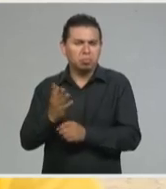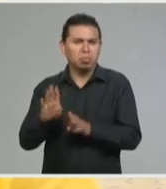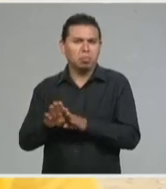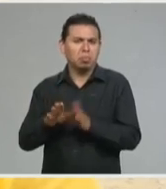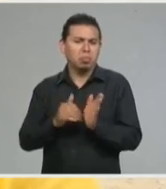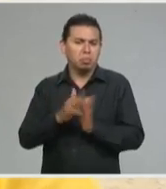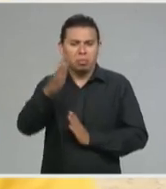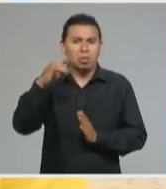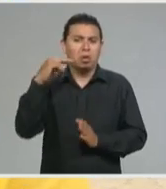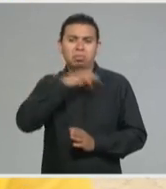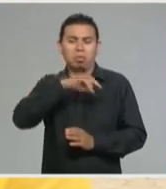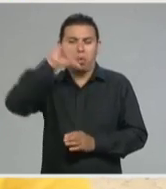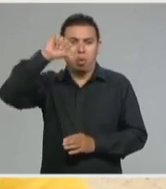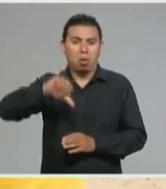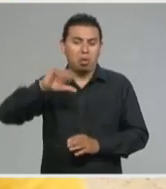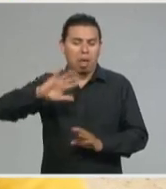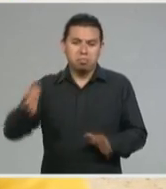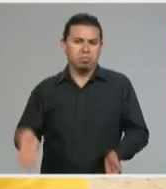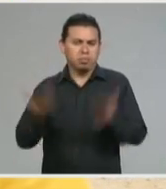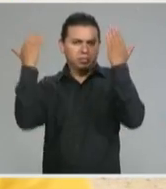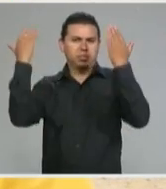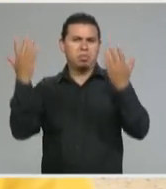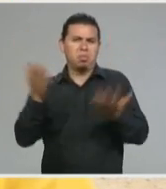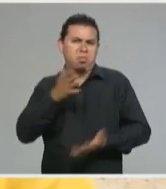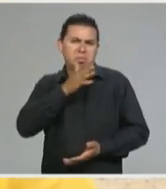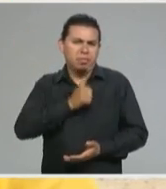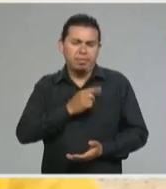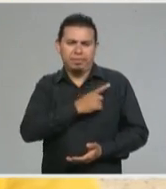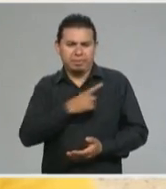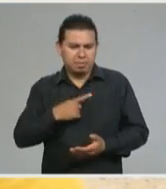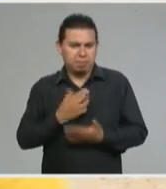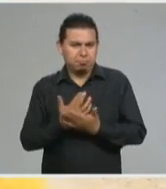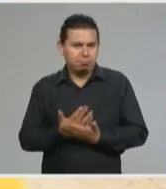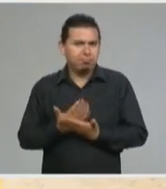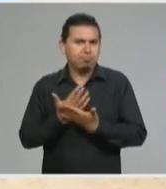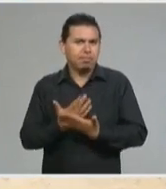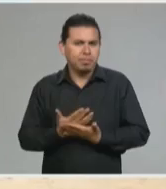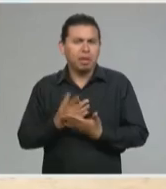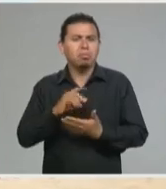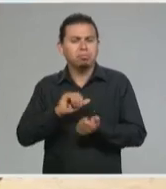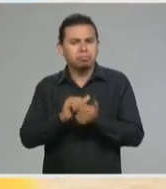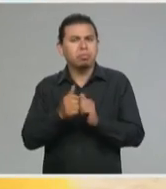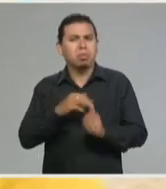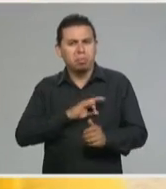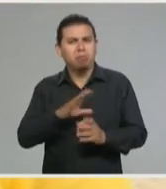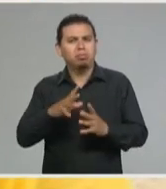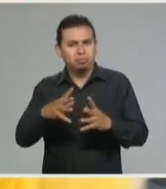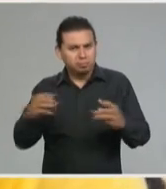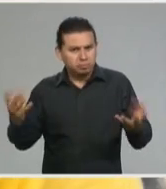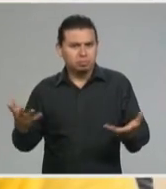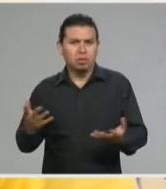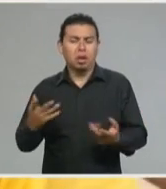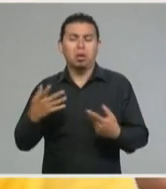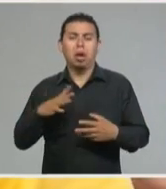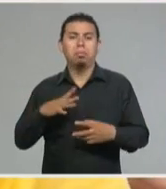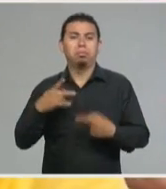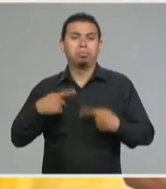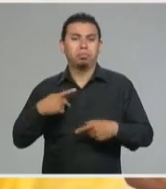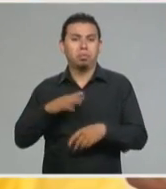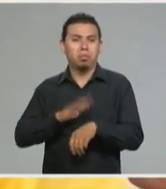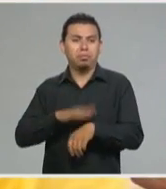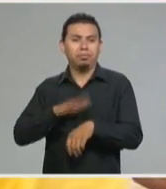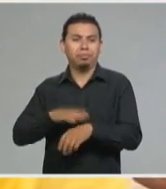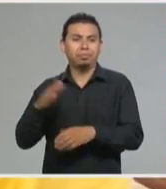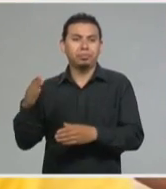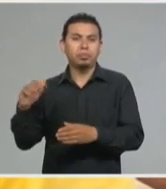mañana nos saquen de ese lugar. De lo contrario, hay más personas que